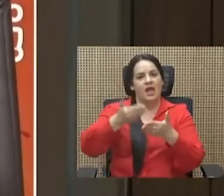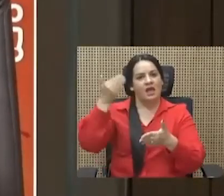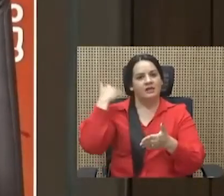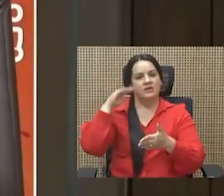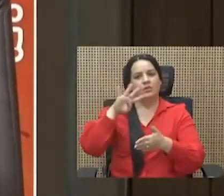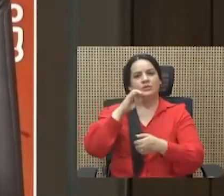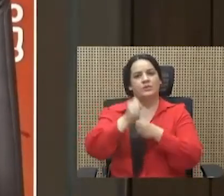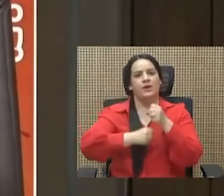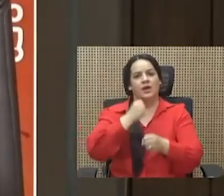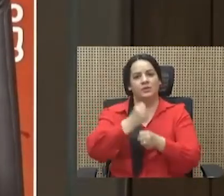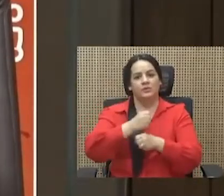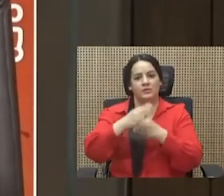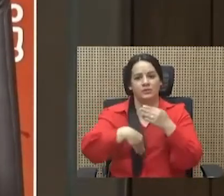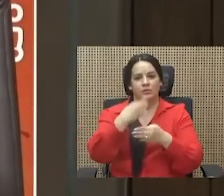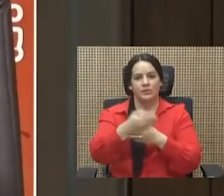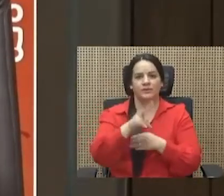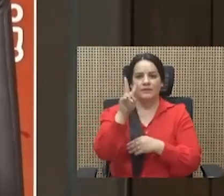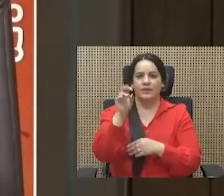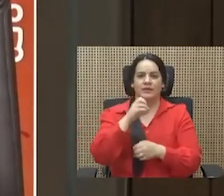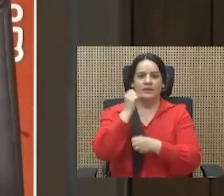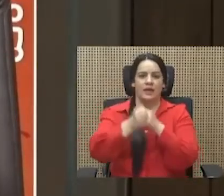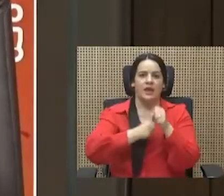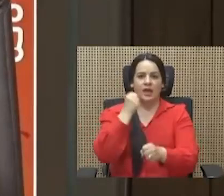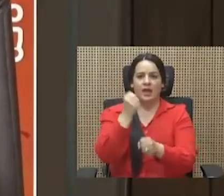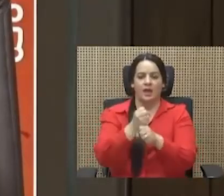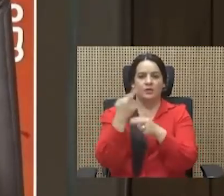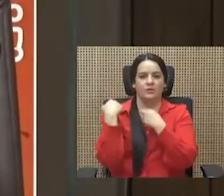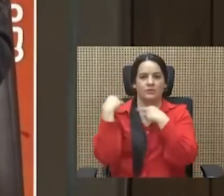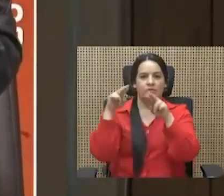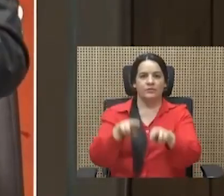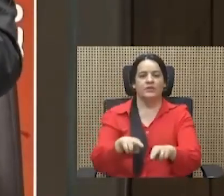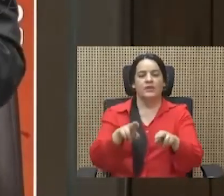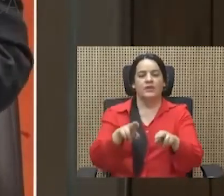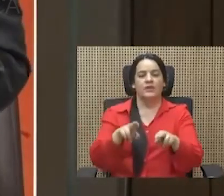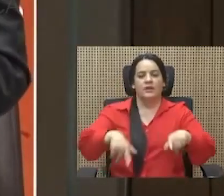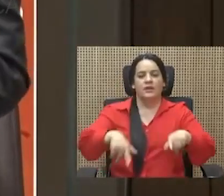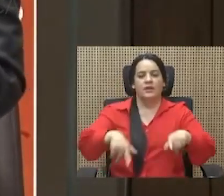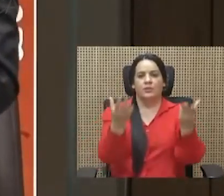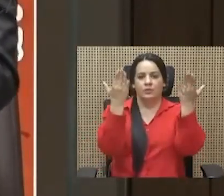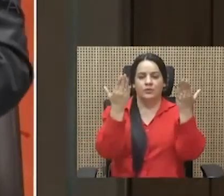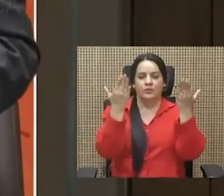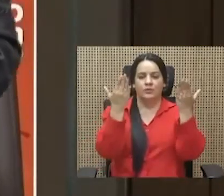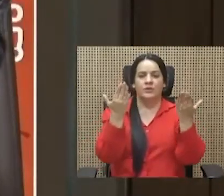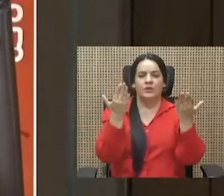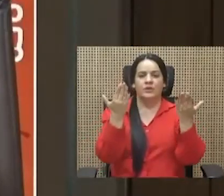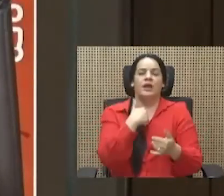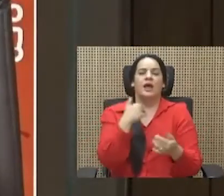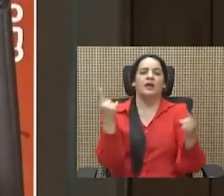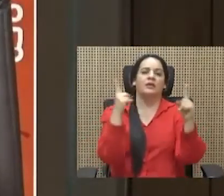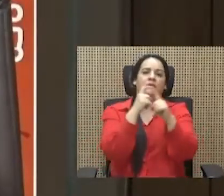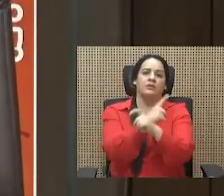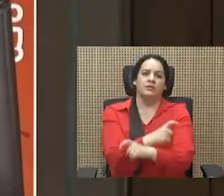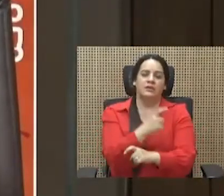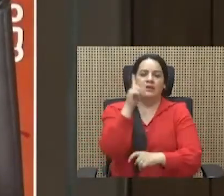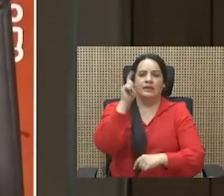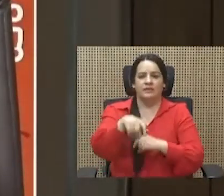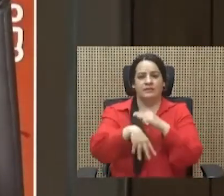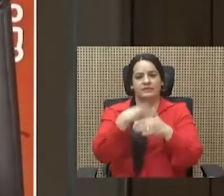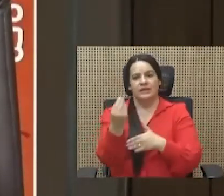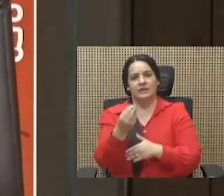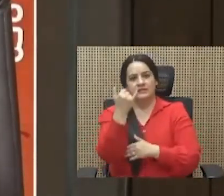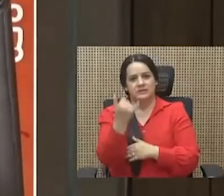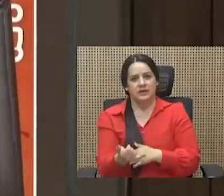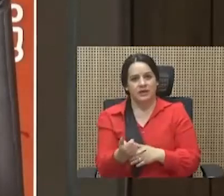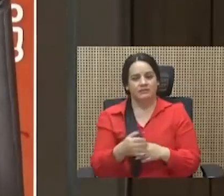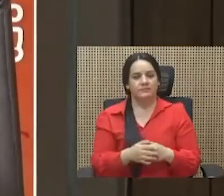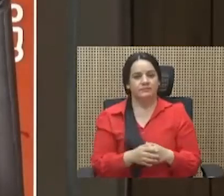años de irresponsabilidad en el gasto público caímos en una crisis de la que había que salir ya o ya, ¿verdad?